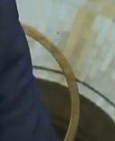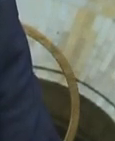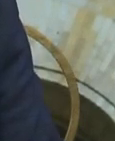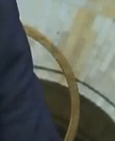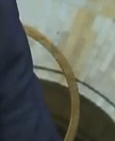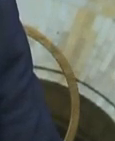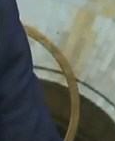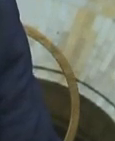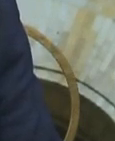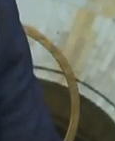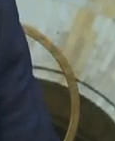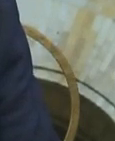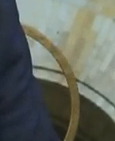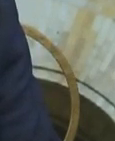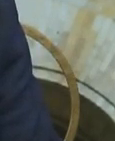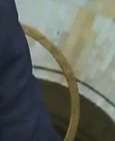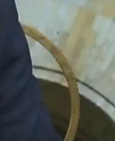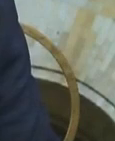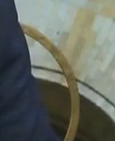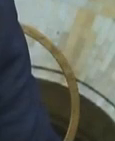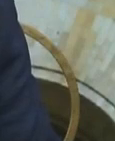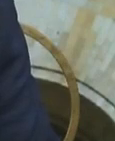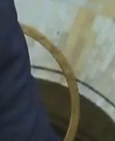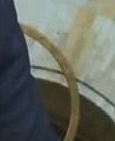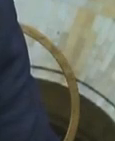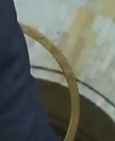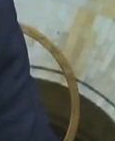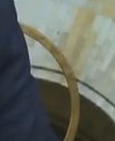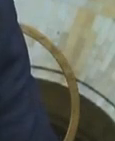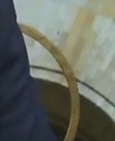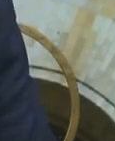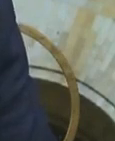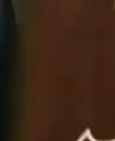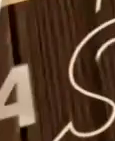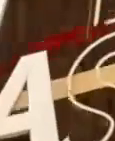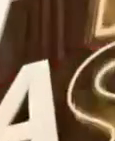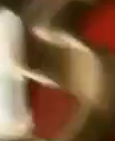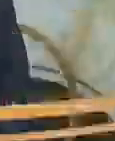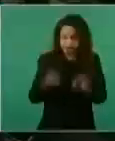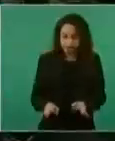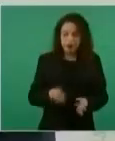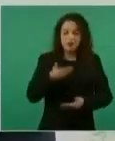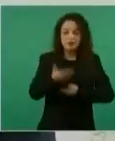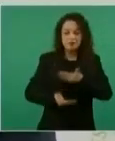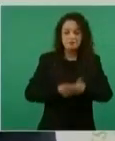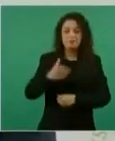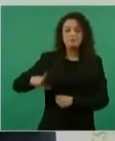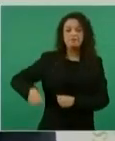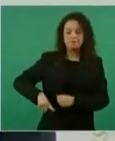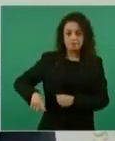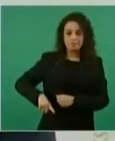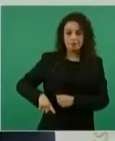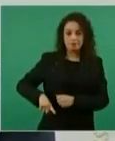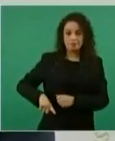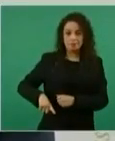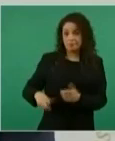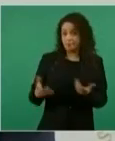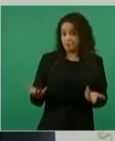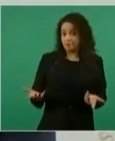López Obrador tomó unos minutos de la mañanera para felicitarlo y mencionó lo siguiente. Escuchemos. Le tocó a